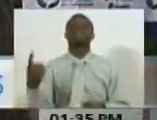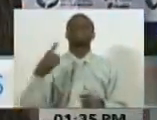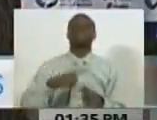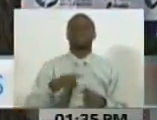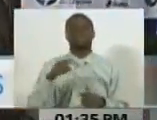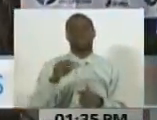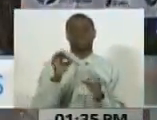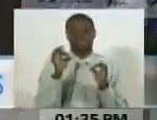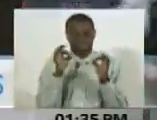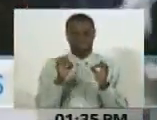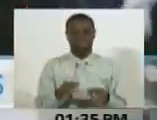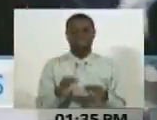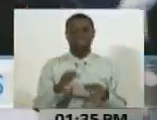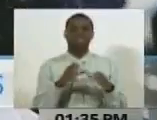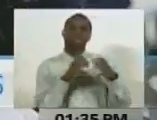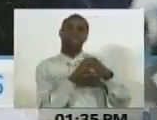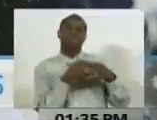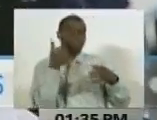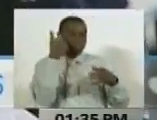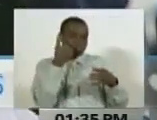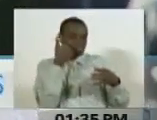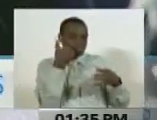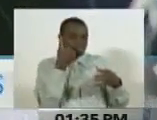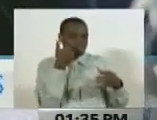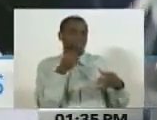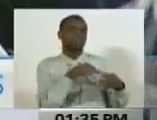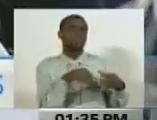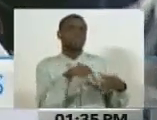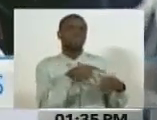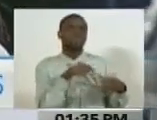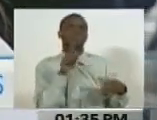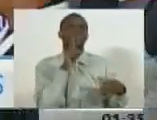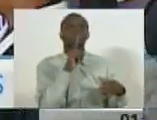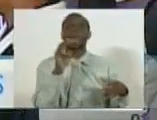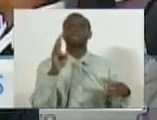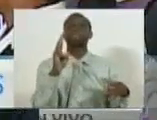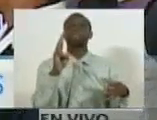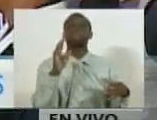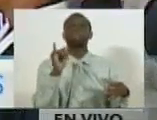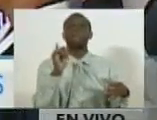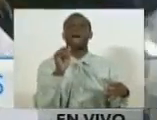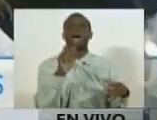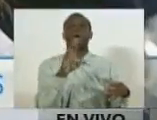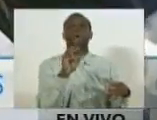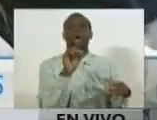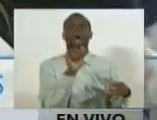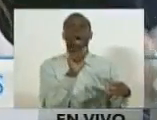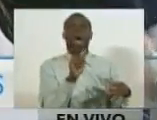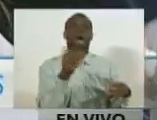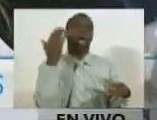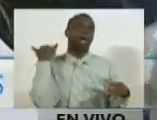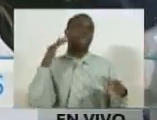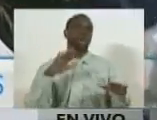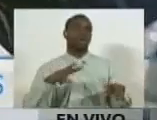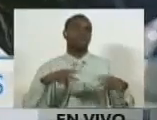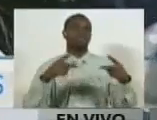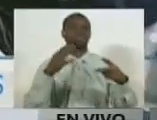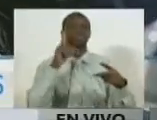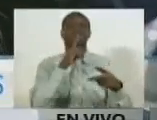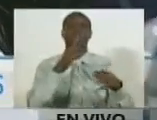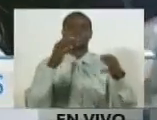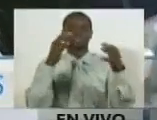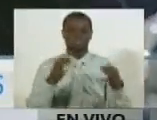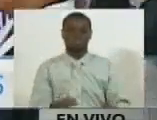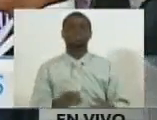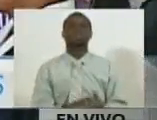originario de pueblo Unotua, que anteriormente le llamaban Piaroa. Que anteriormente lo llamaban Piaroa. Dale un